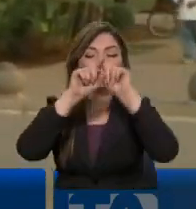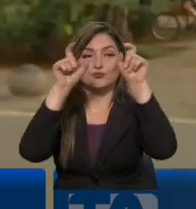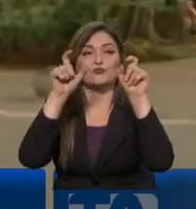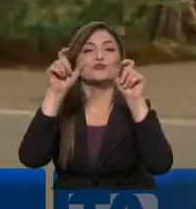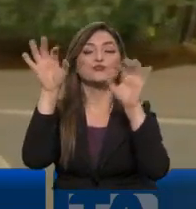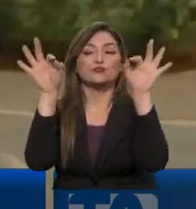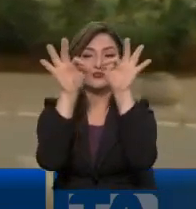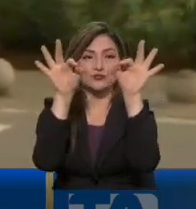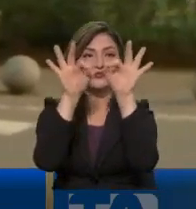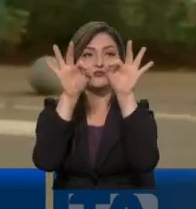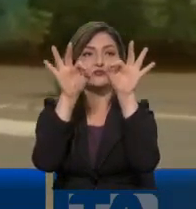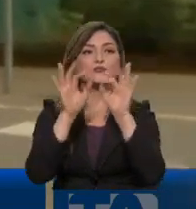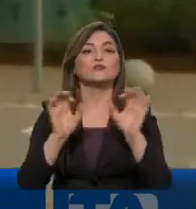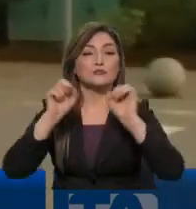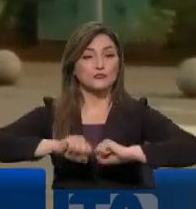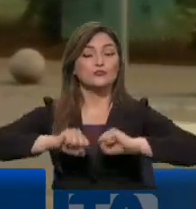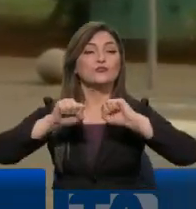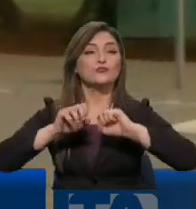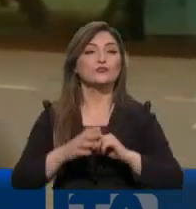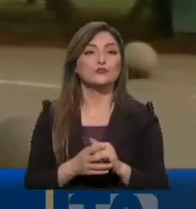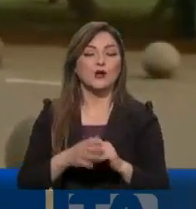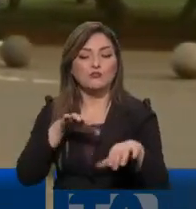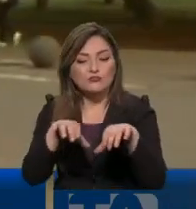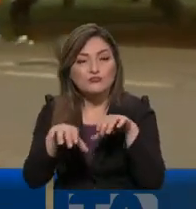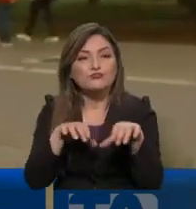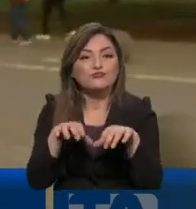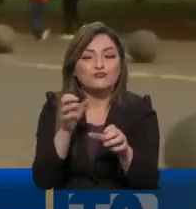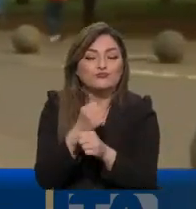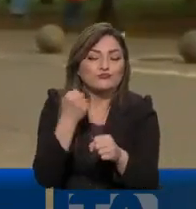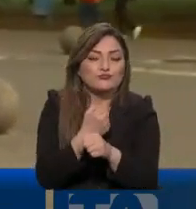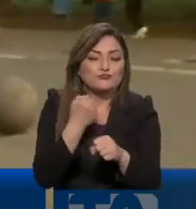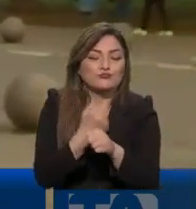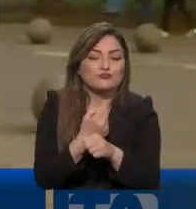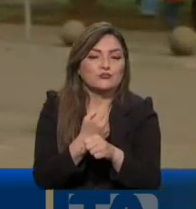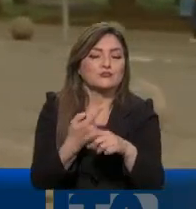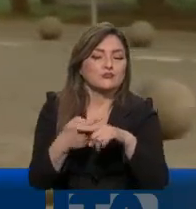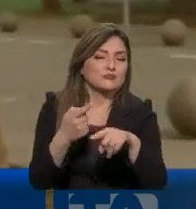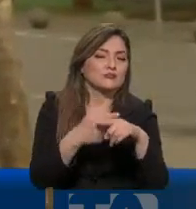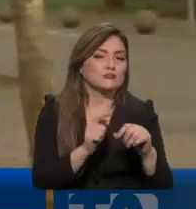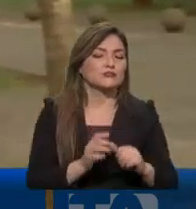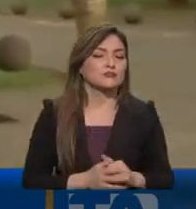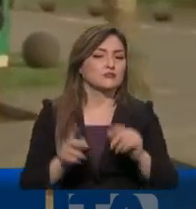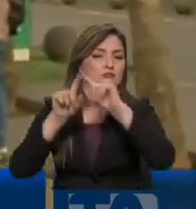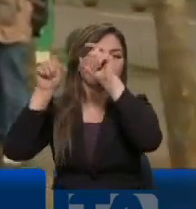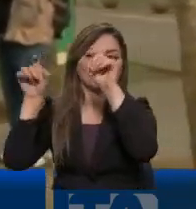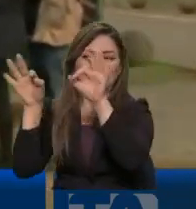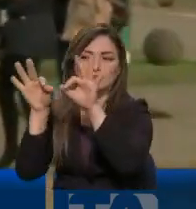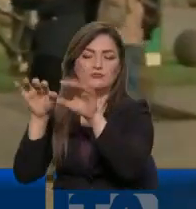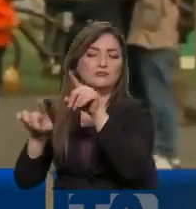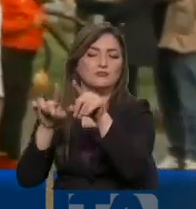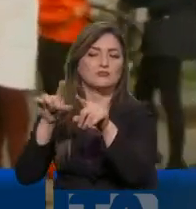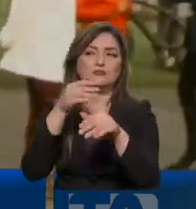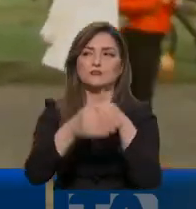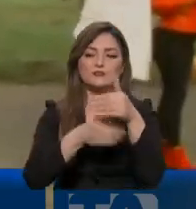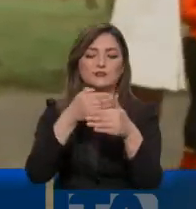o a través de la EMOB, porque nosotros de forma coordinada estamos haciendo trabajos, en algunos casos por parte de la empresa eléctrica y a través de los